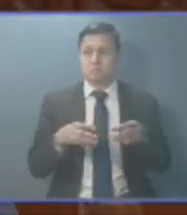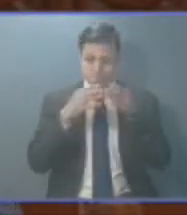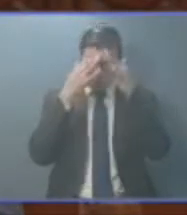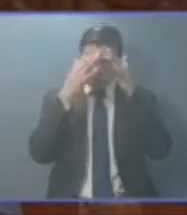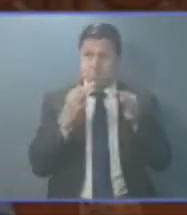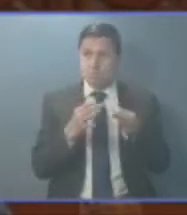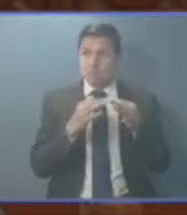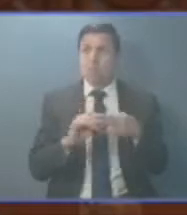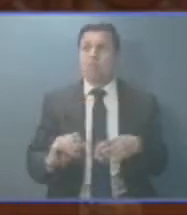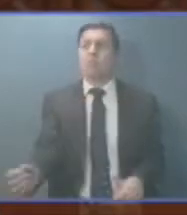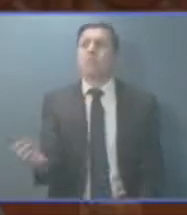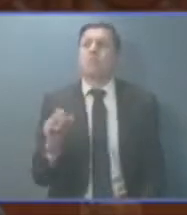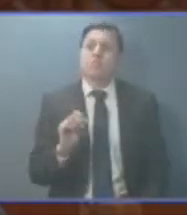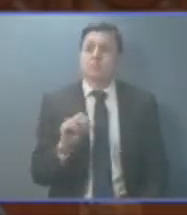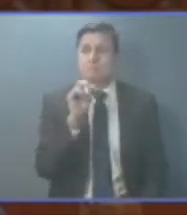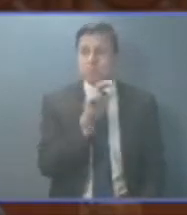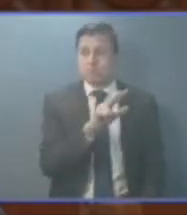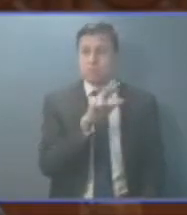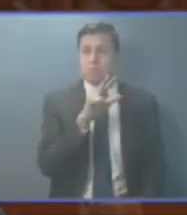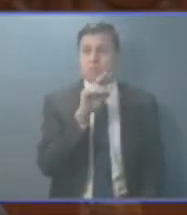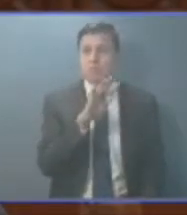dictamen número